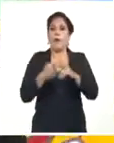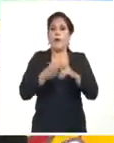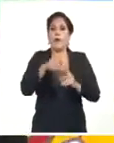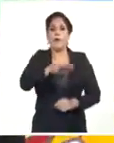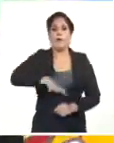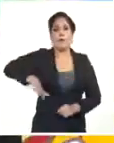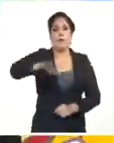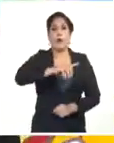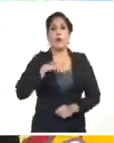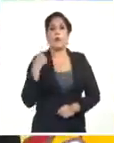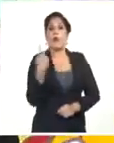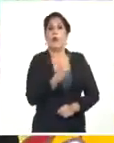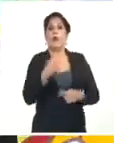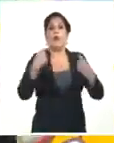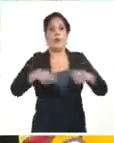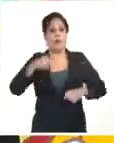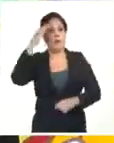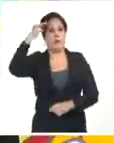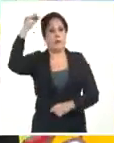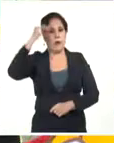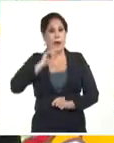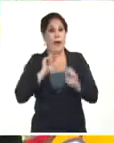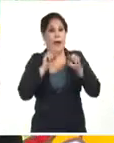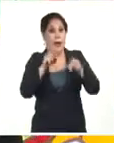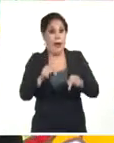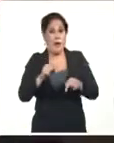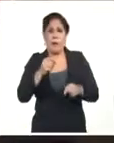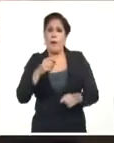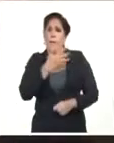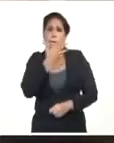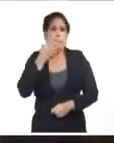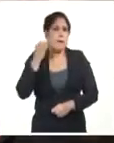conviene a todos y que en ello nadie pierde.